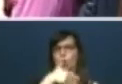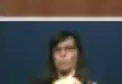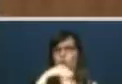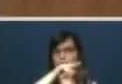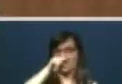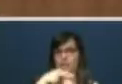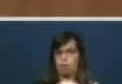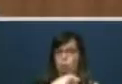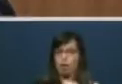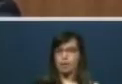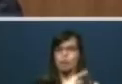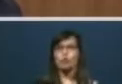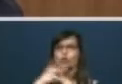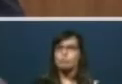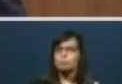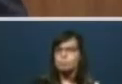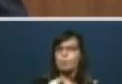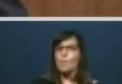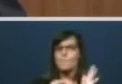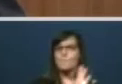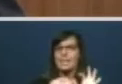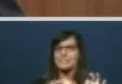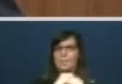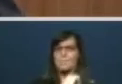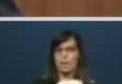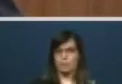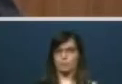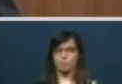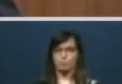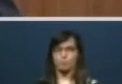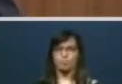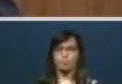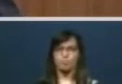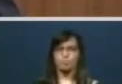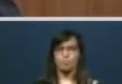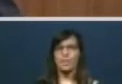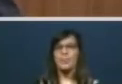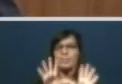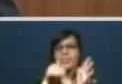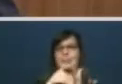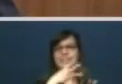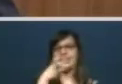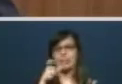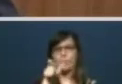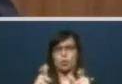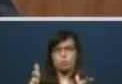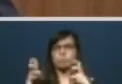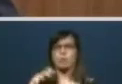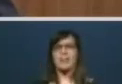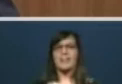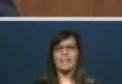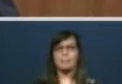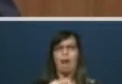y para los cuales hemos impulsado un plan de empleo especial 10 mil 300 beneficiarios de la red de distribución de